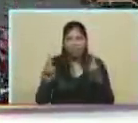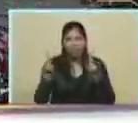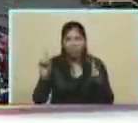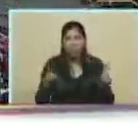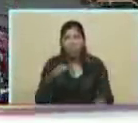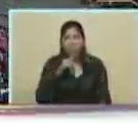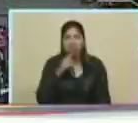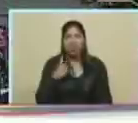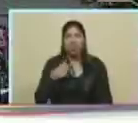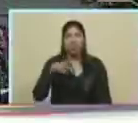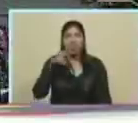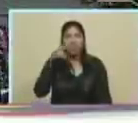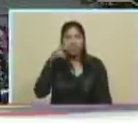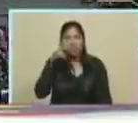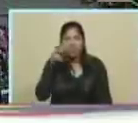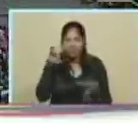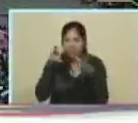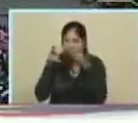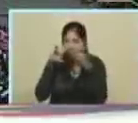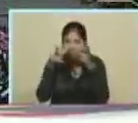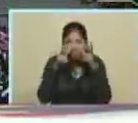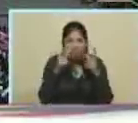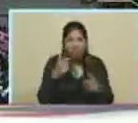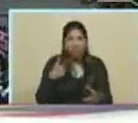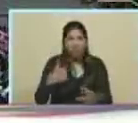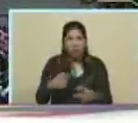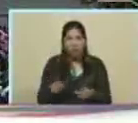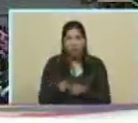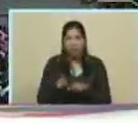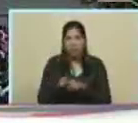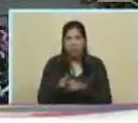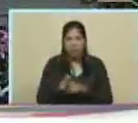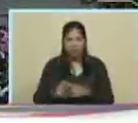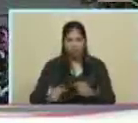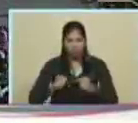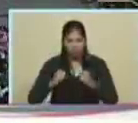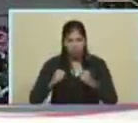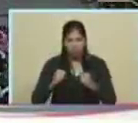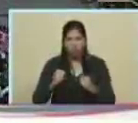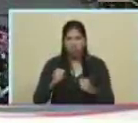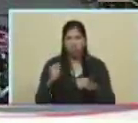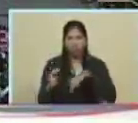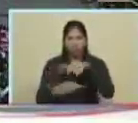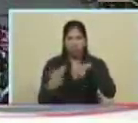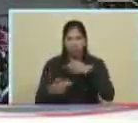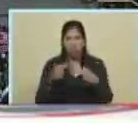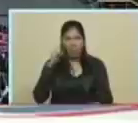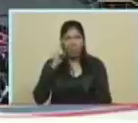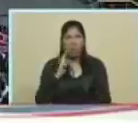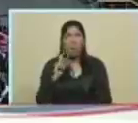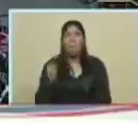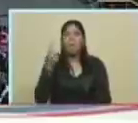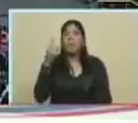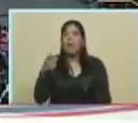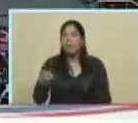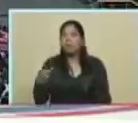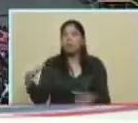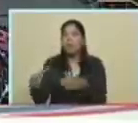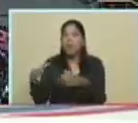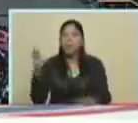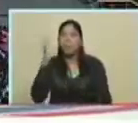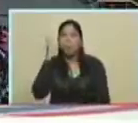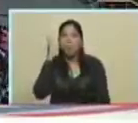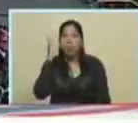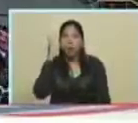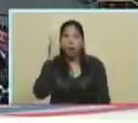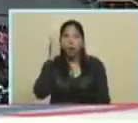Vamos, yo los quiero escuchar. Yo quiero que rujan como bolivarianos, como chavistas. Primero las mujeres.